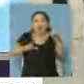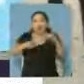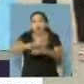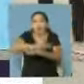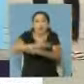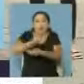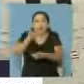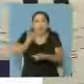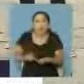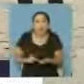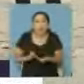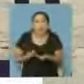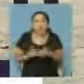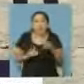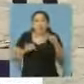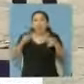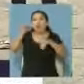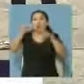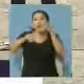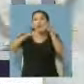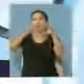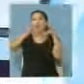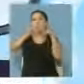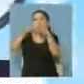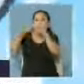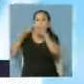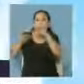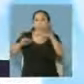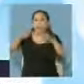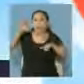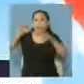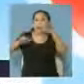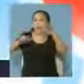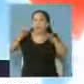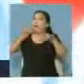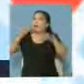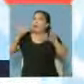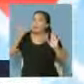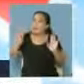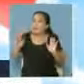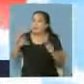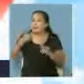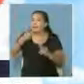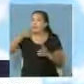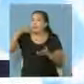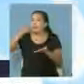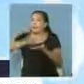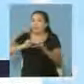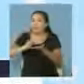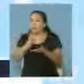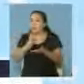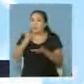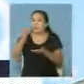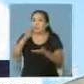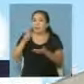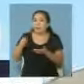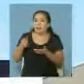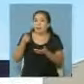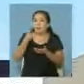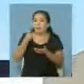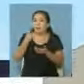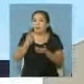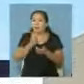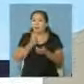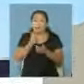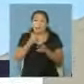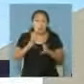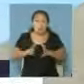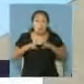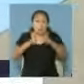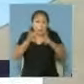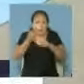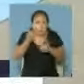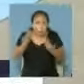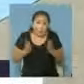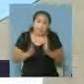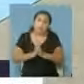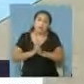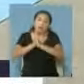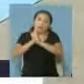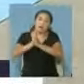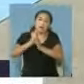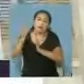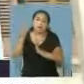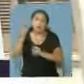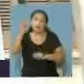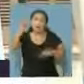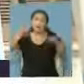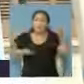vulnerables. Se está parejo en números, estamos parejos todavía, tenemos varios senadores que están indecisos y a los indecisos les decimos que por favor